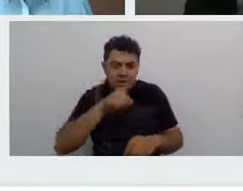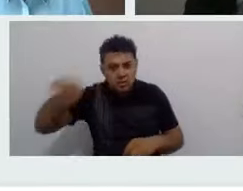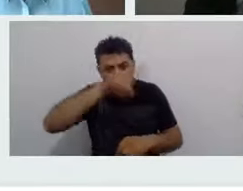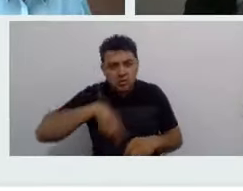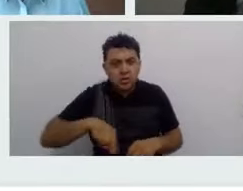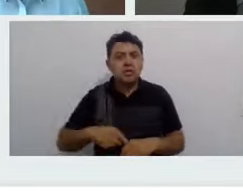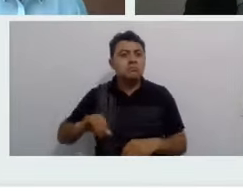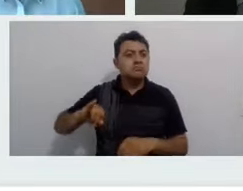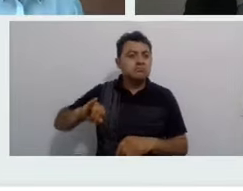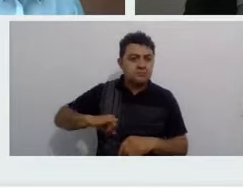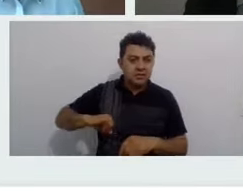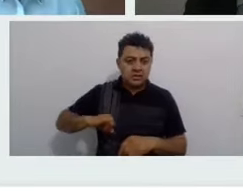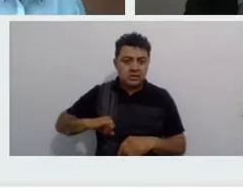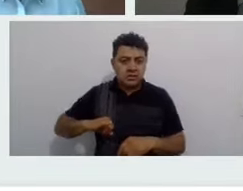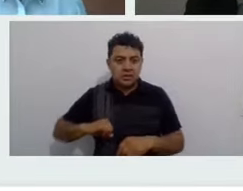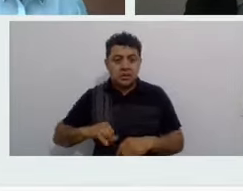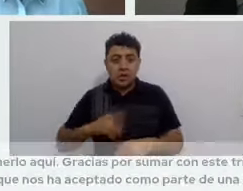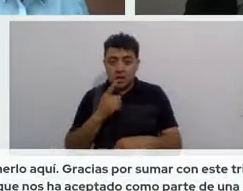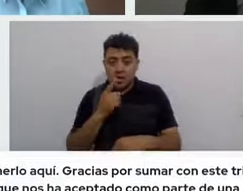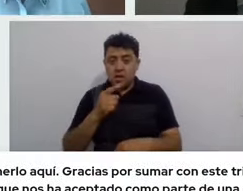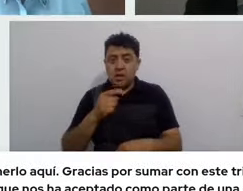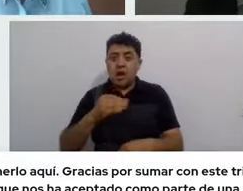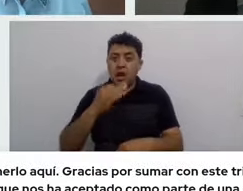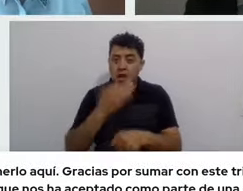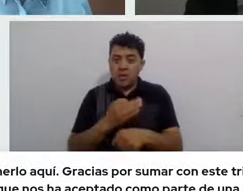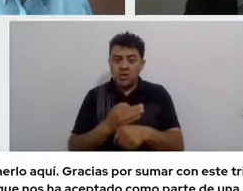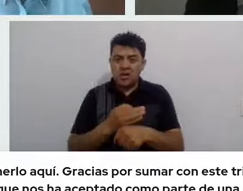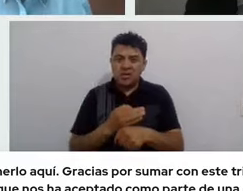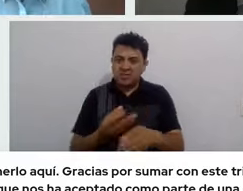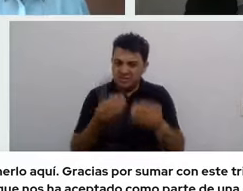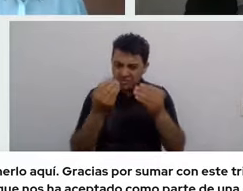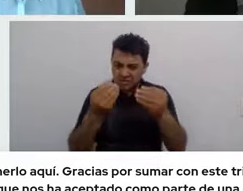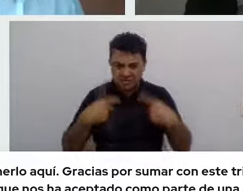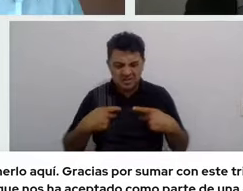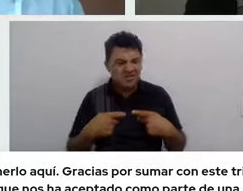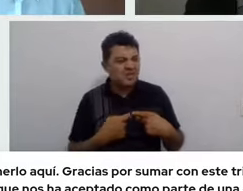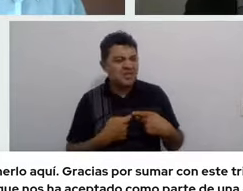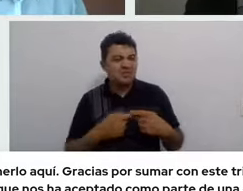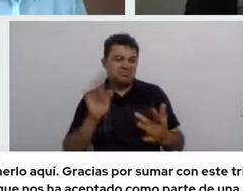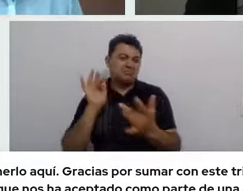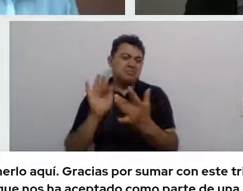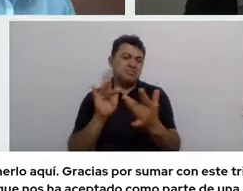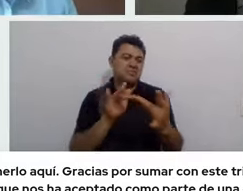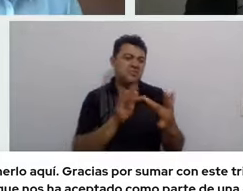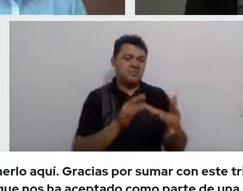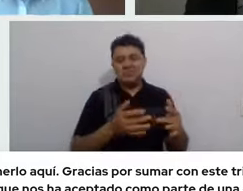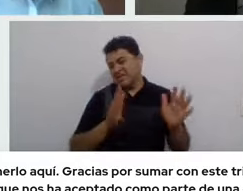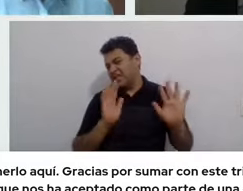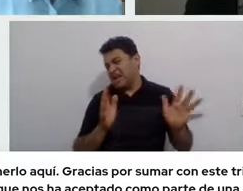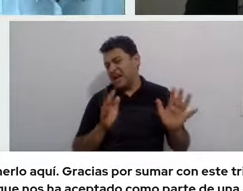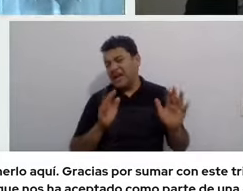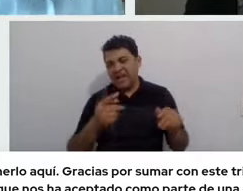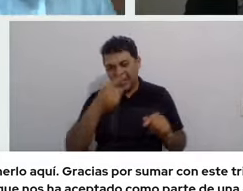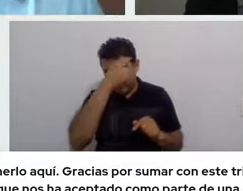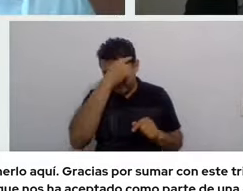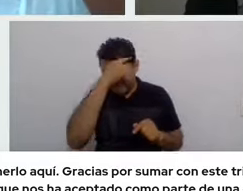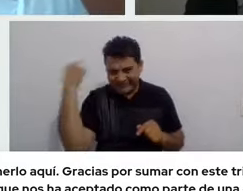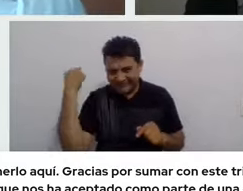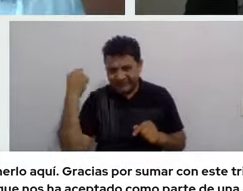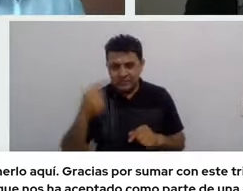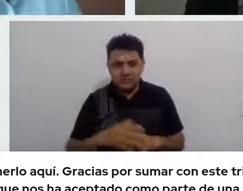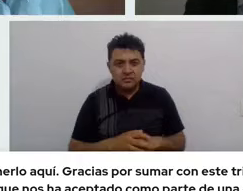como cansados de estas sesiones en línea, pero espero haya sido productiva esta charla. ¿Sí? No, hombre, doctor, no, qué